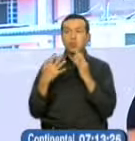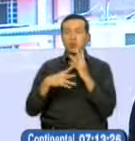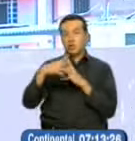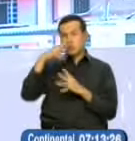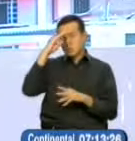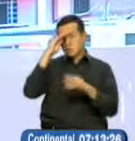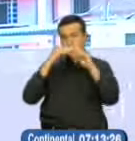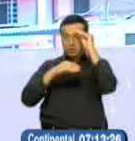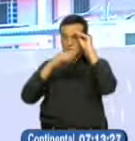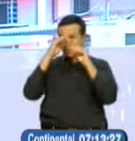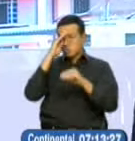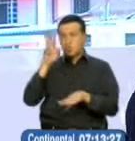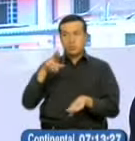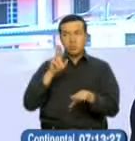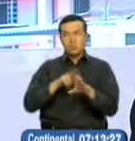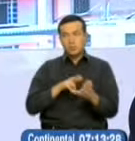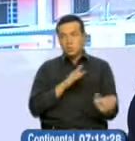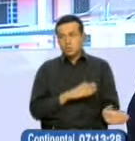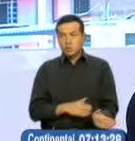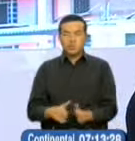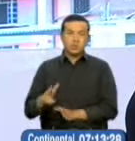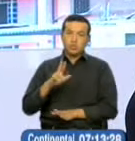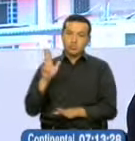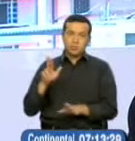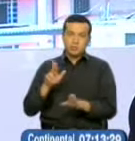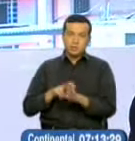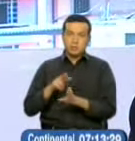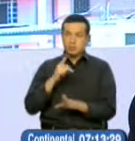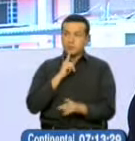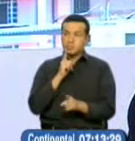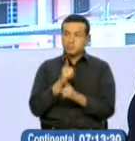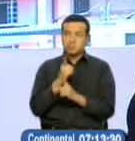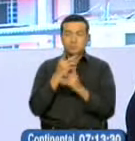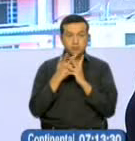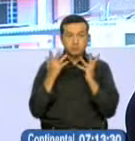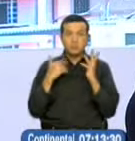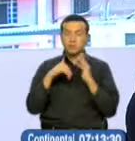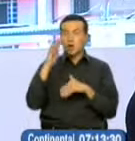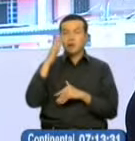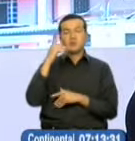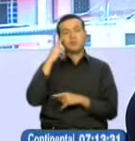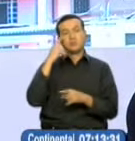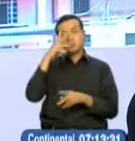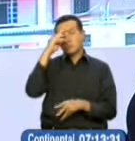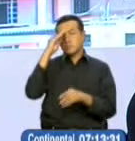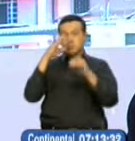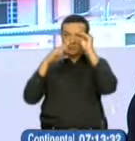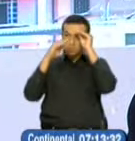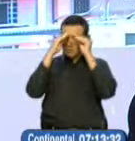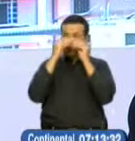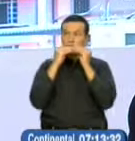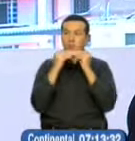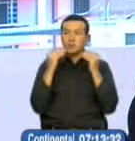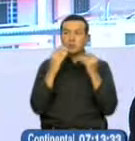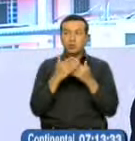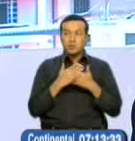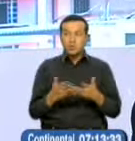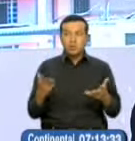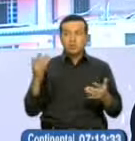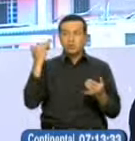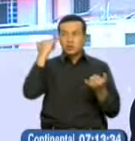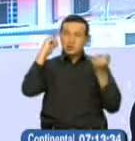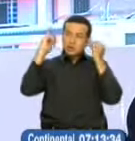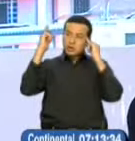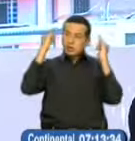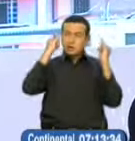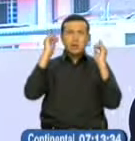del proceso. Es parte del proceso, es un aprendizaje natural, pero creo que en eso hemos avanzado muchísimo. Cada vez nos damos cuenta de la cantidad de productos innovadores, de